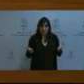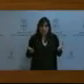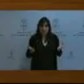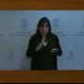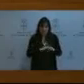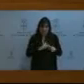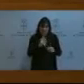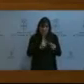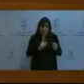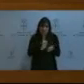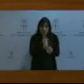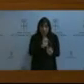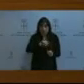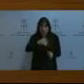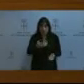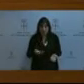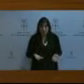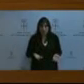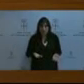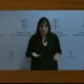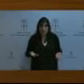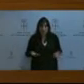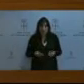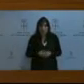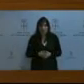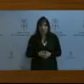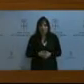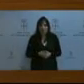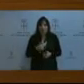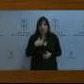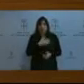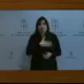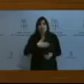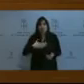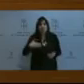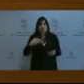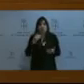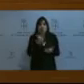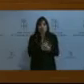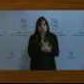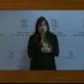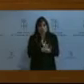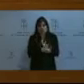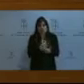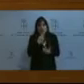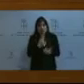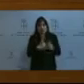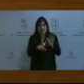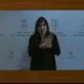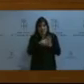quiero de nuevo destacar la importancia de que esta ley se aprueba por unanimidad, y eso